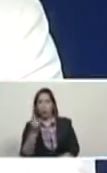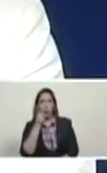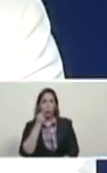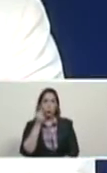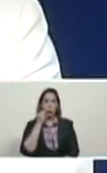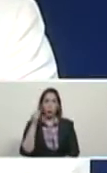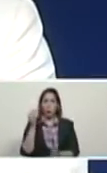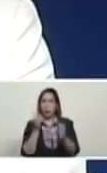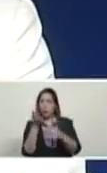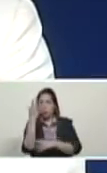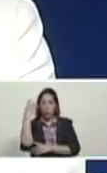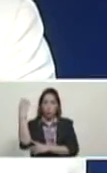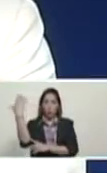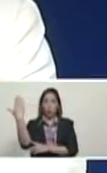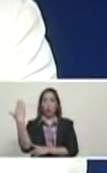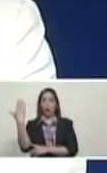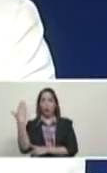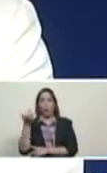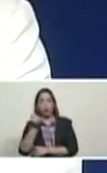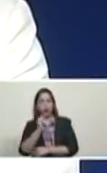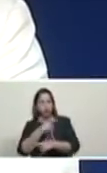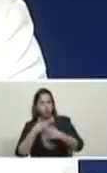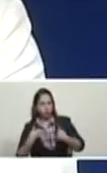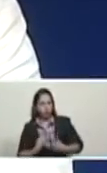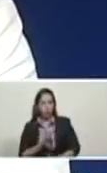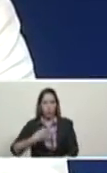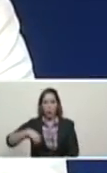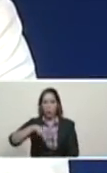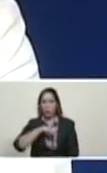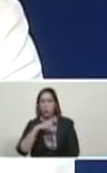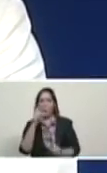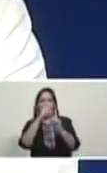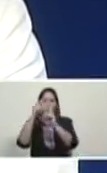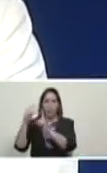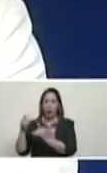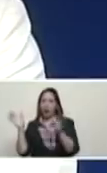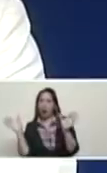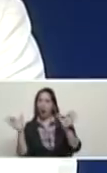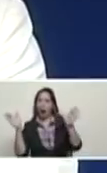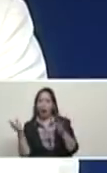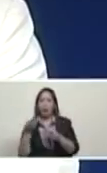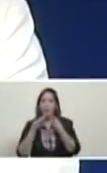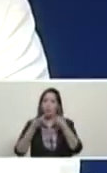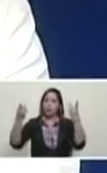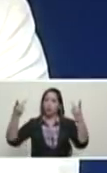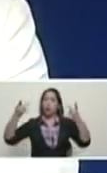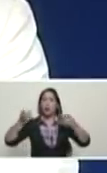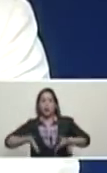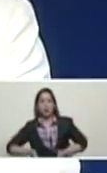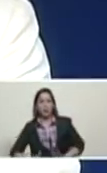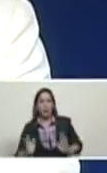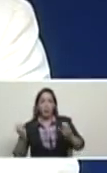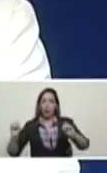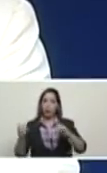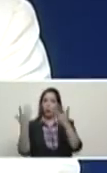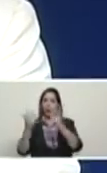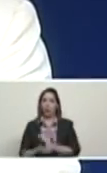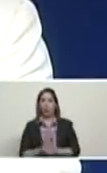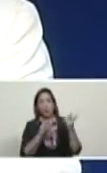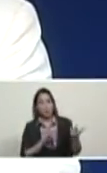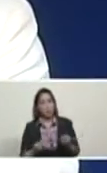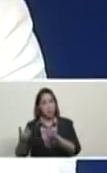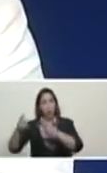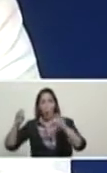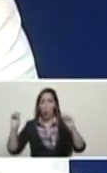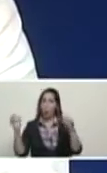cuando aún resuenan en nuestros corazones las palabras del ángel anunciando el nacimiento del Salvador e invitando a dar gloria a Dios